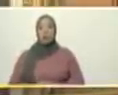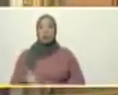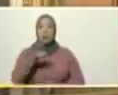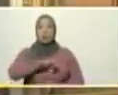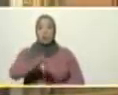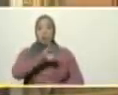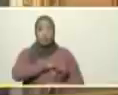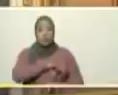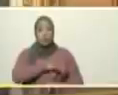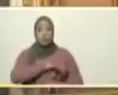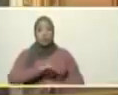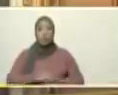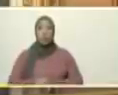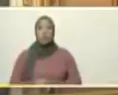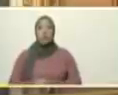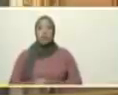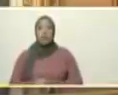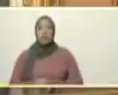social.